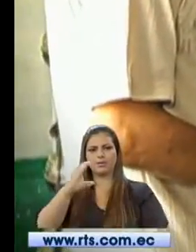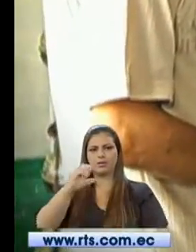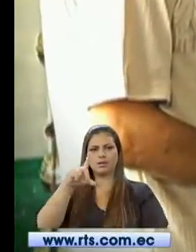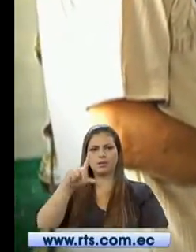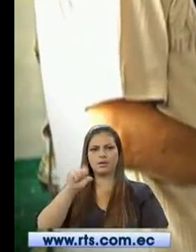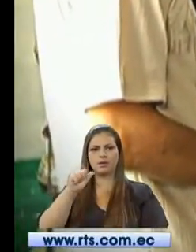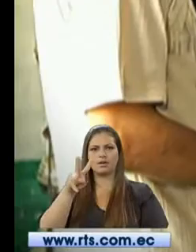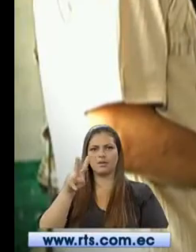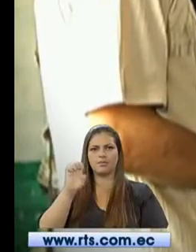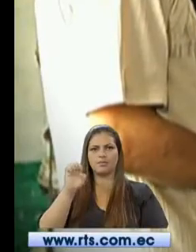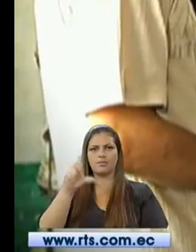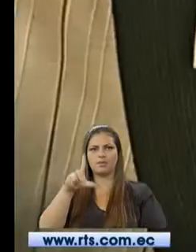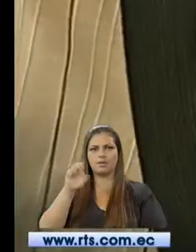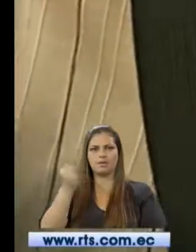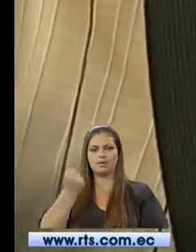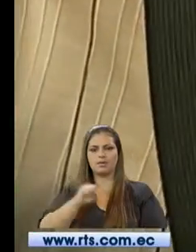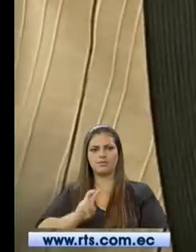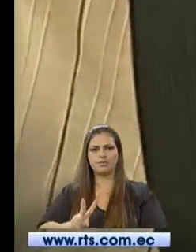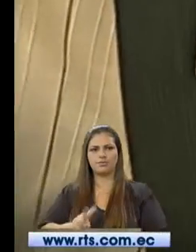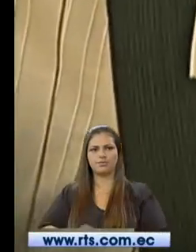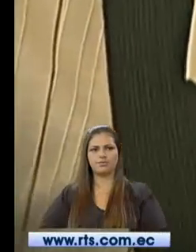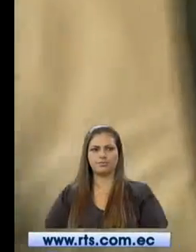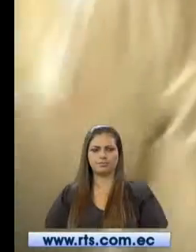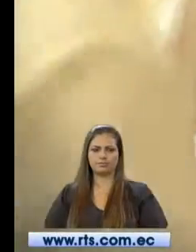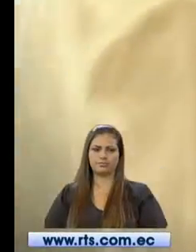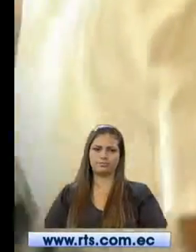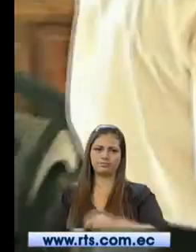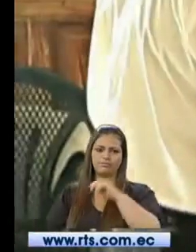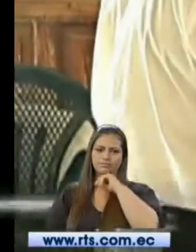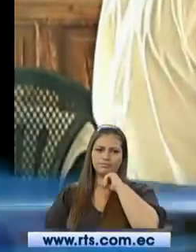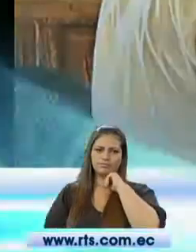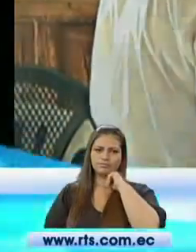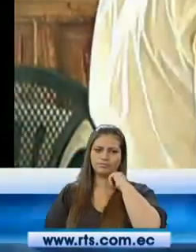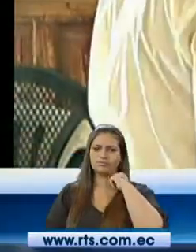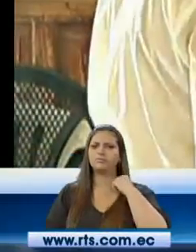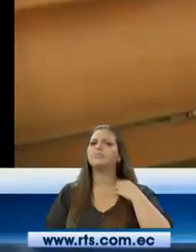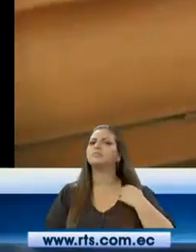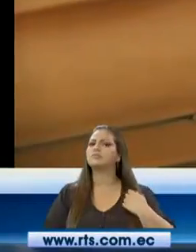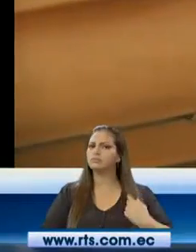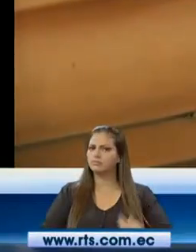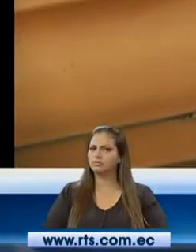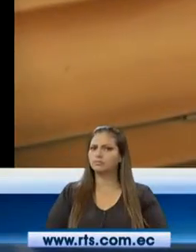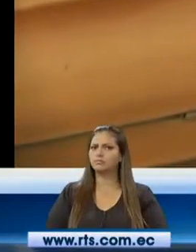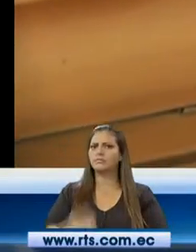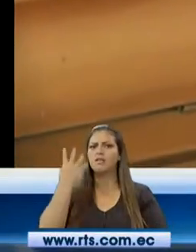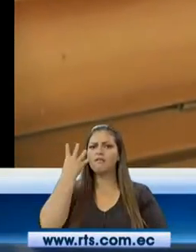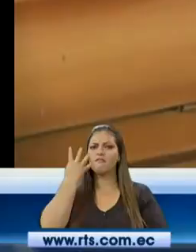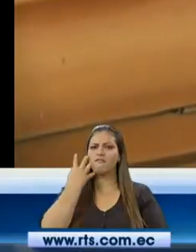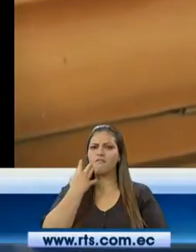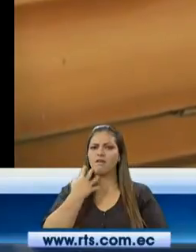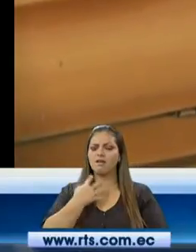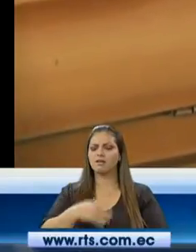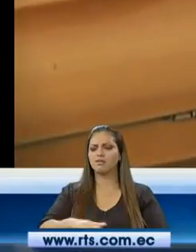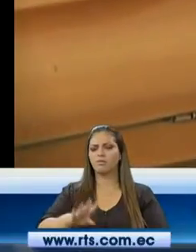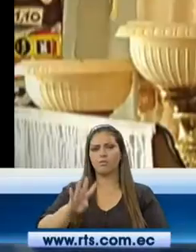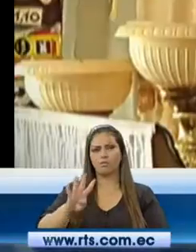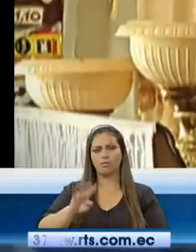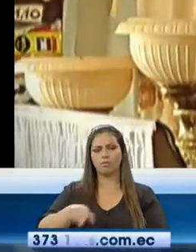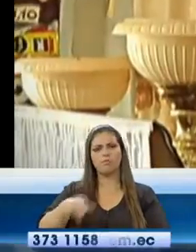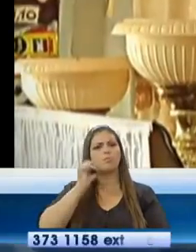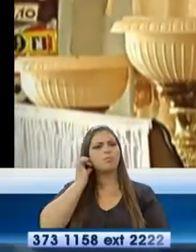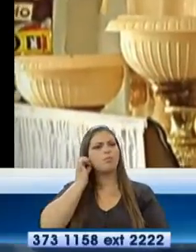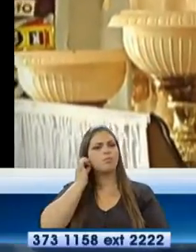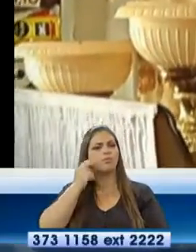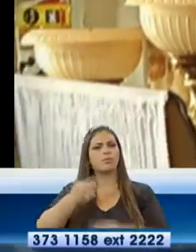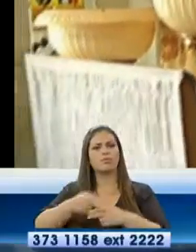Tratan de domar su dolor y una angustia que les ha cumplido 4 días. Su madre, Lola Sánchez Obando, de 82 años